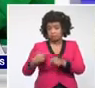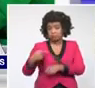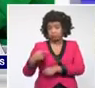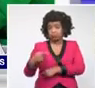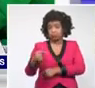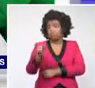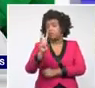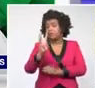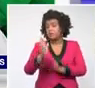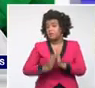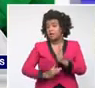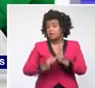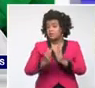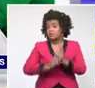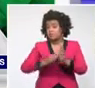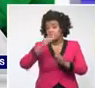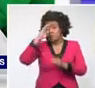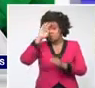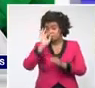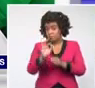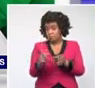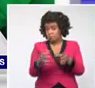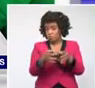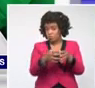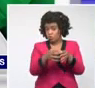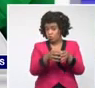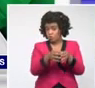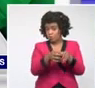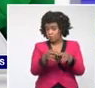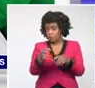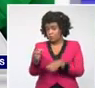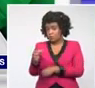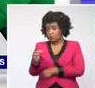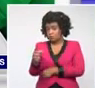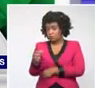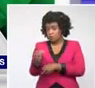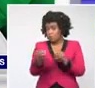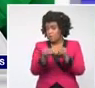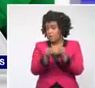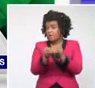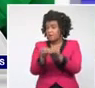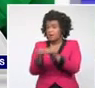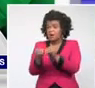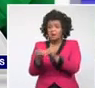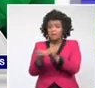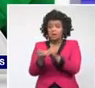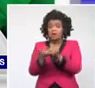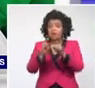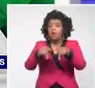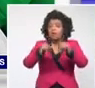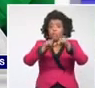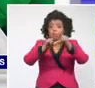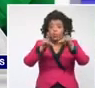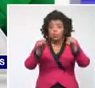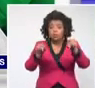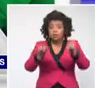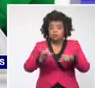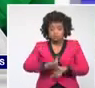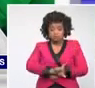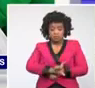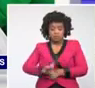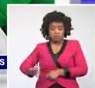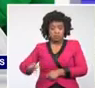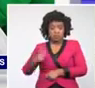en Cuba, pues predominó la transmisión autóctona. A ustedes lo tienen en pantalla.